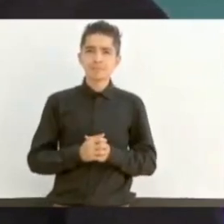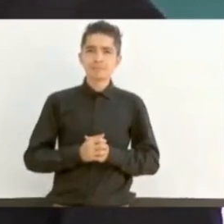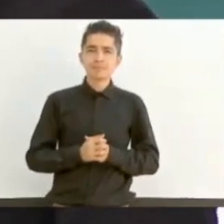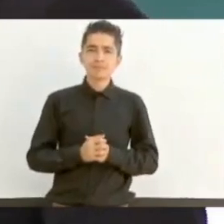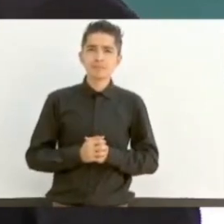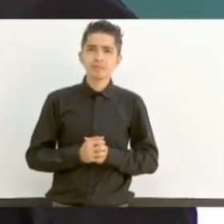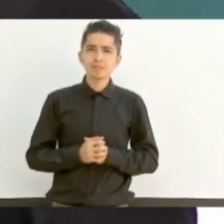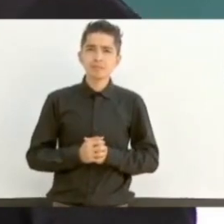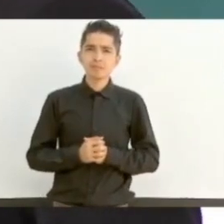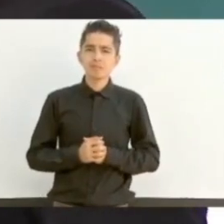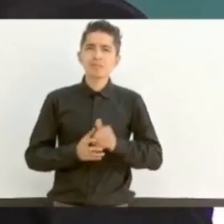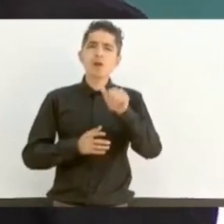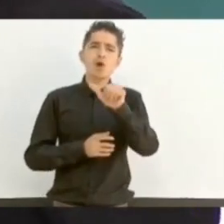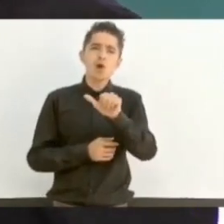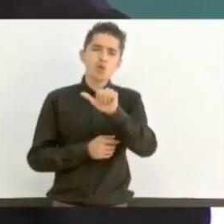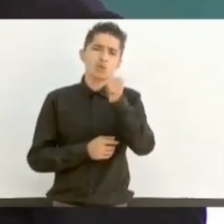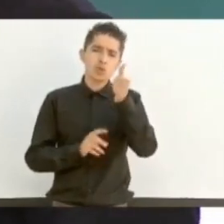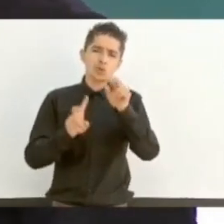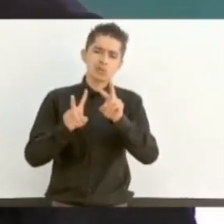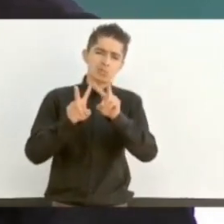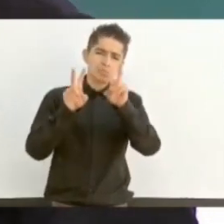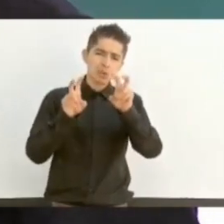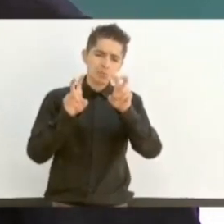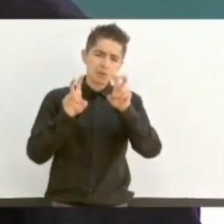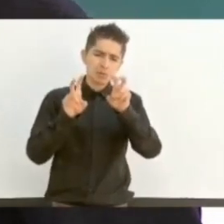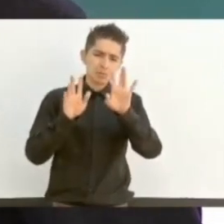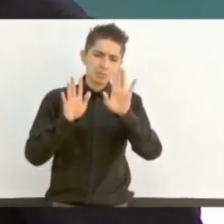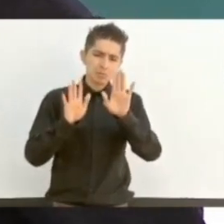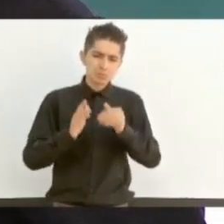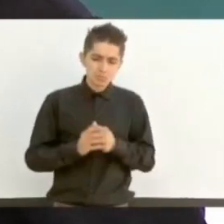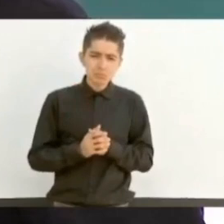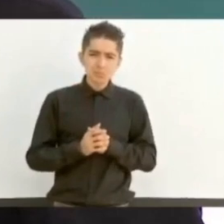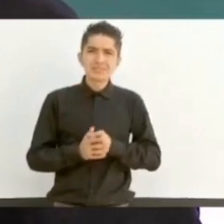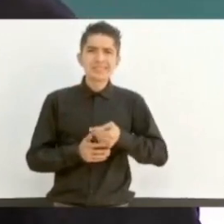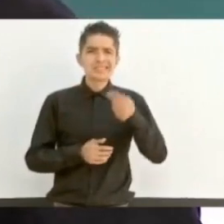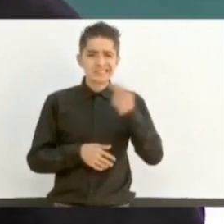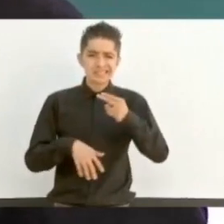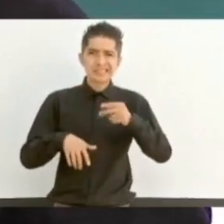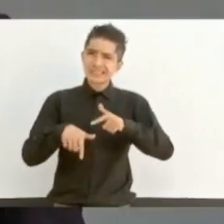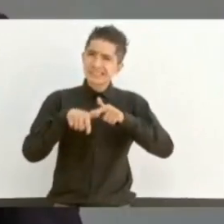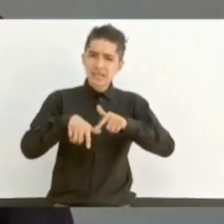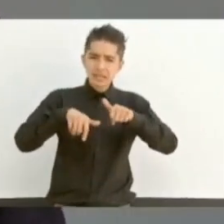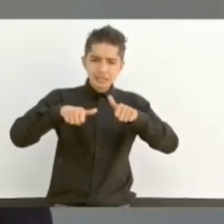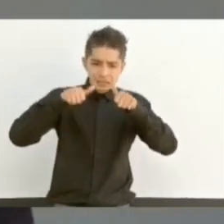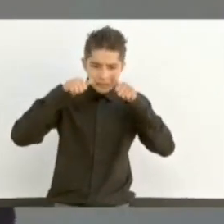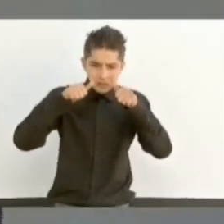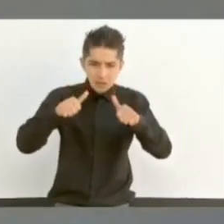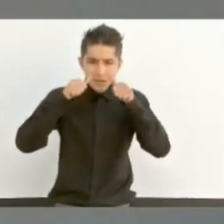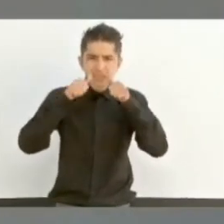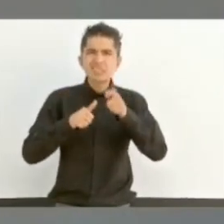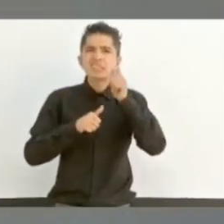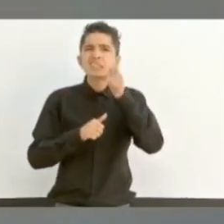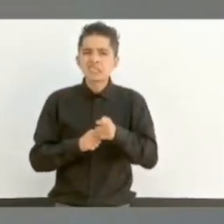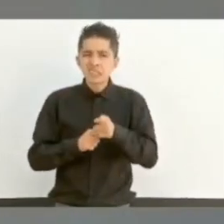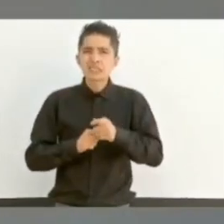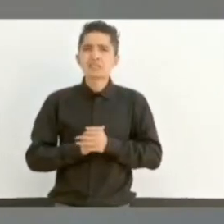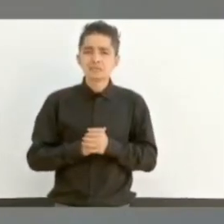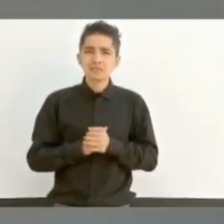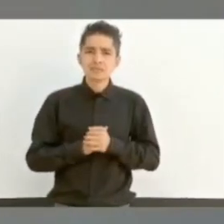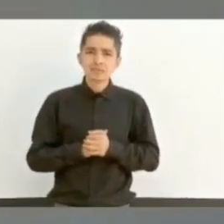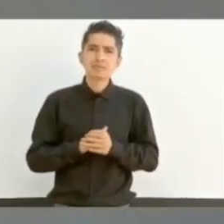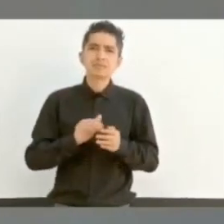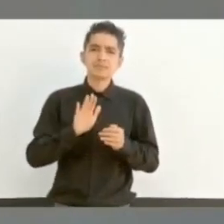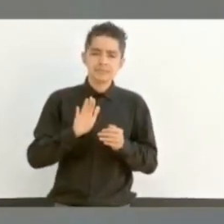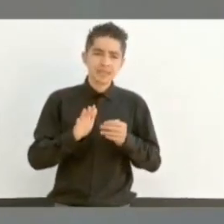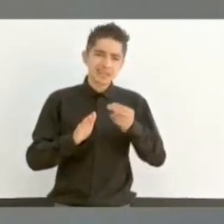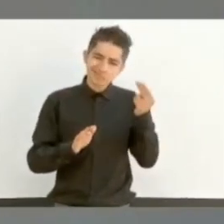El otro asunto que debemos seguir atendiendo es el de garantizar